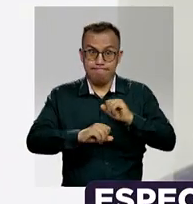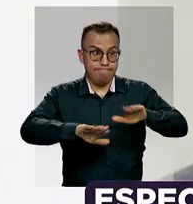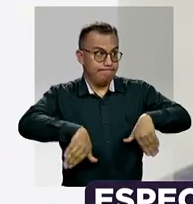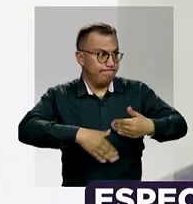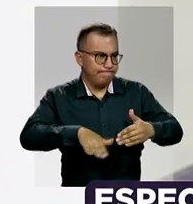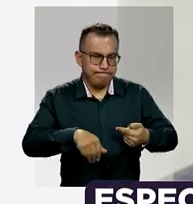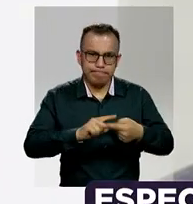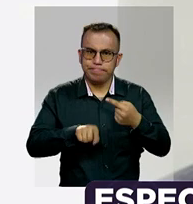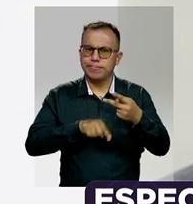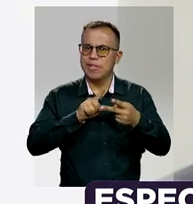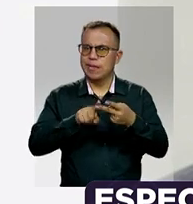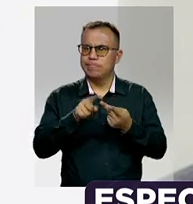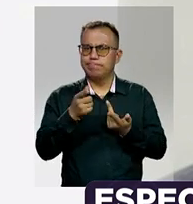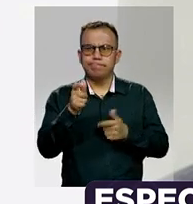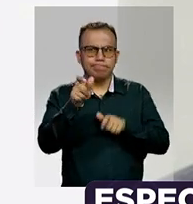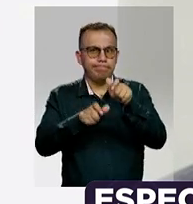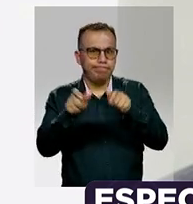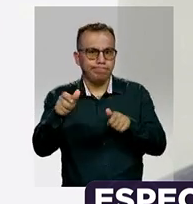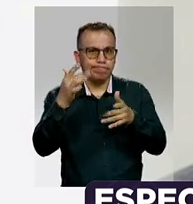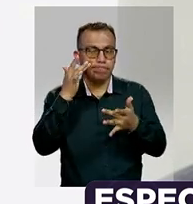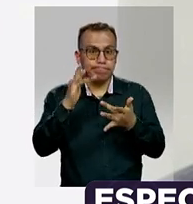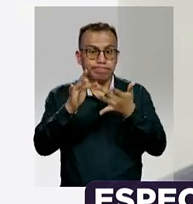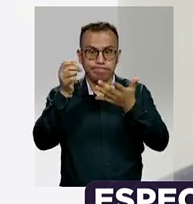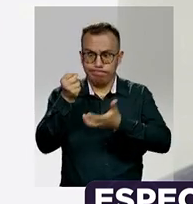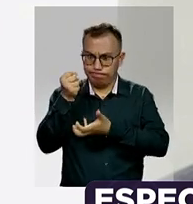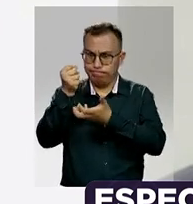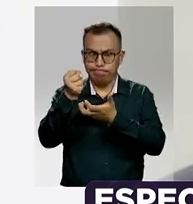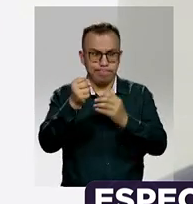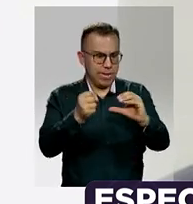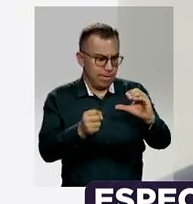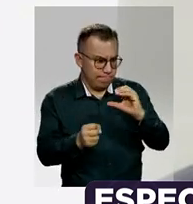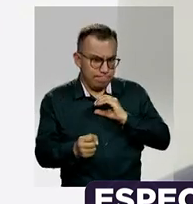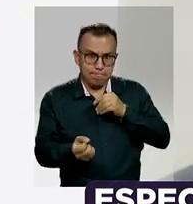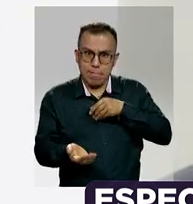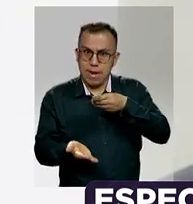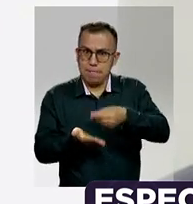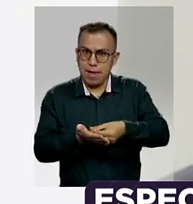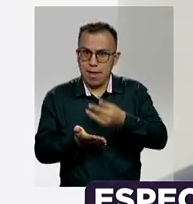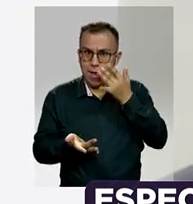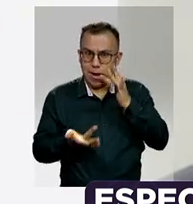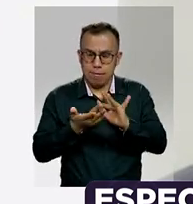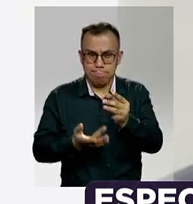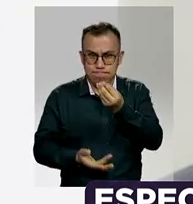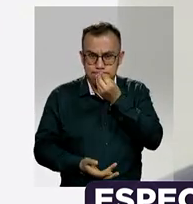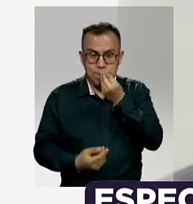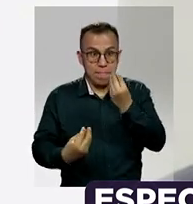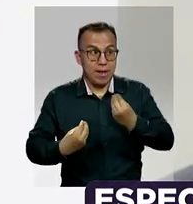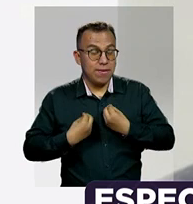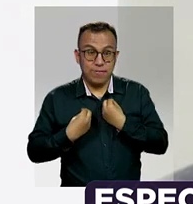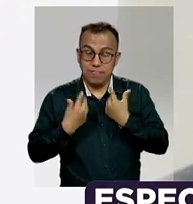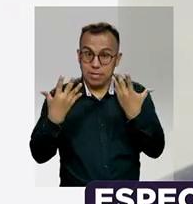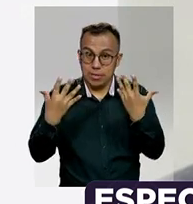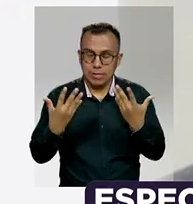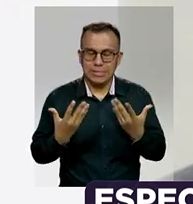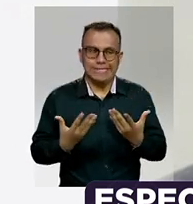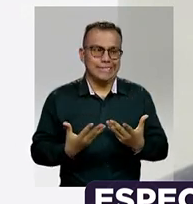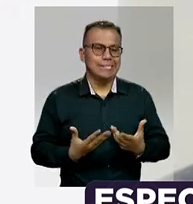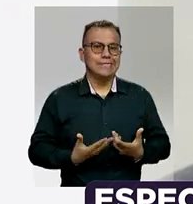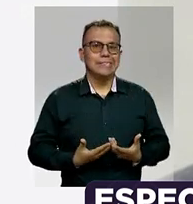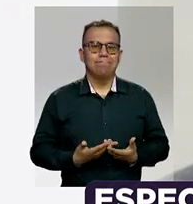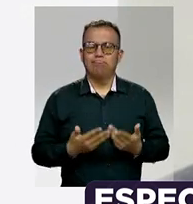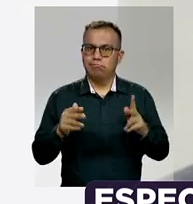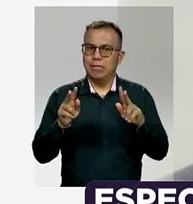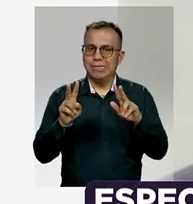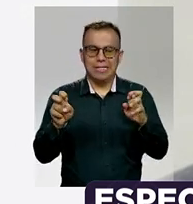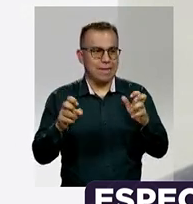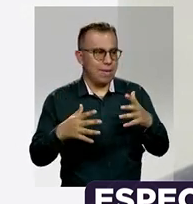que no están teniendo los recursos ni siquiera para pagar su comida, para vivir, pues en el marco de